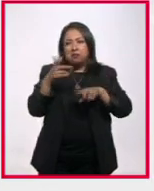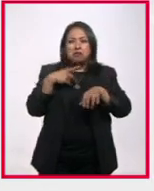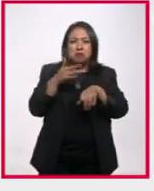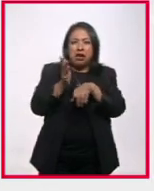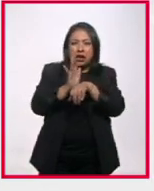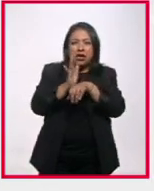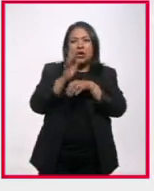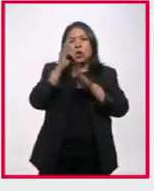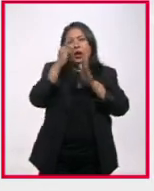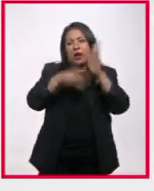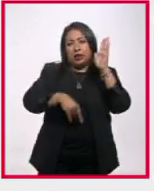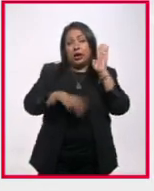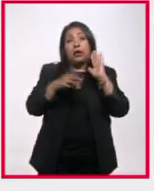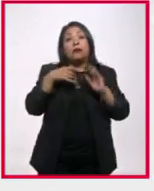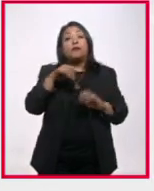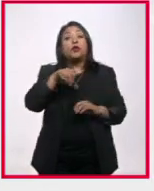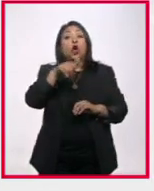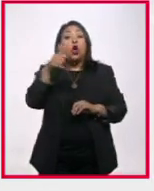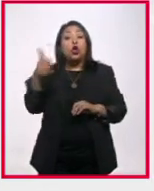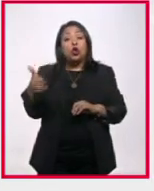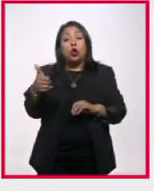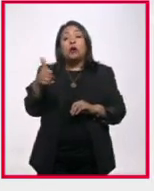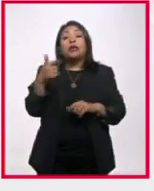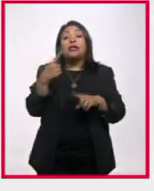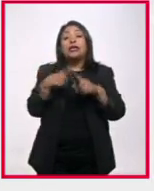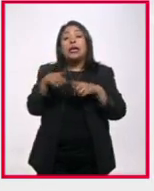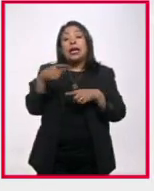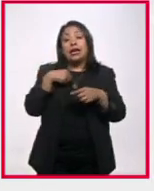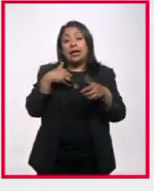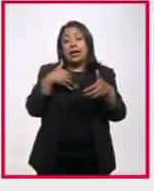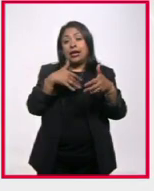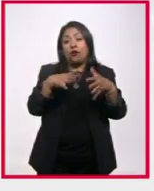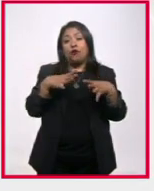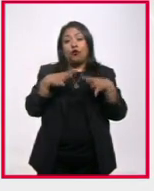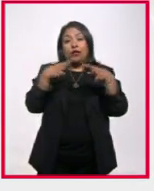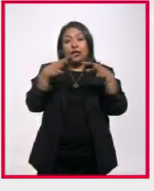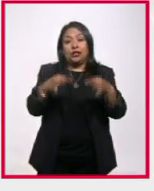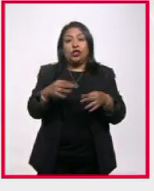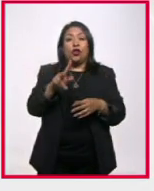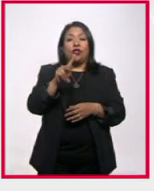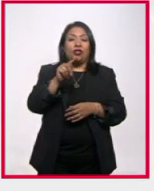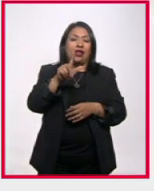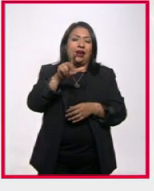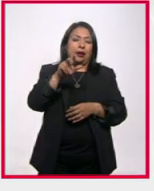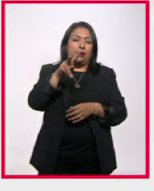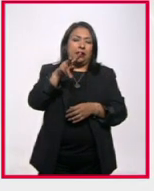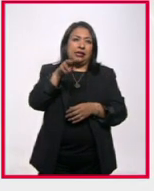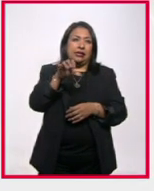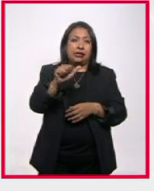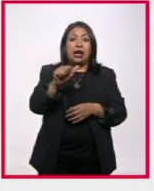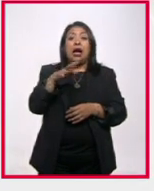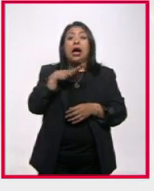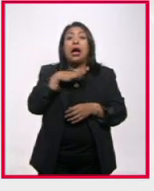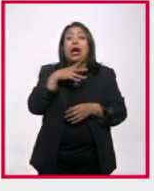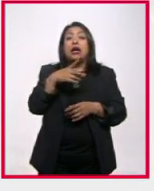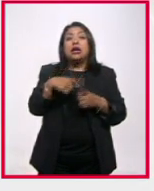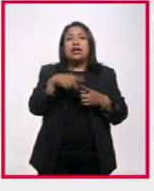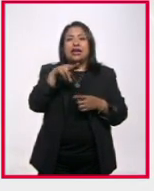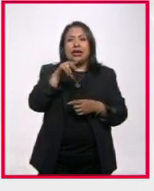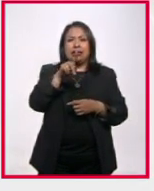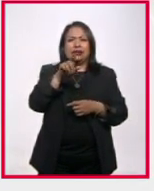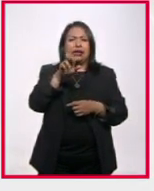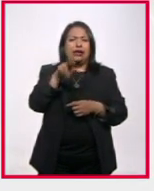películas, los carteles. Otra parte viene del archivo de la Fundación Televisa, que tiene la parte de Nazarín,